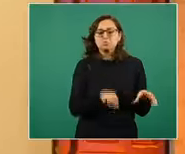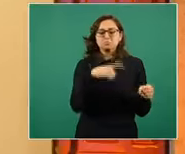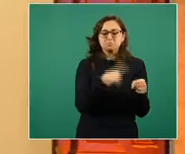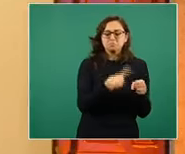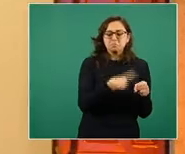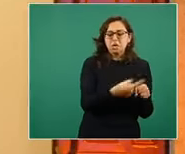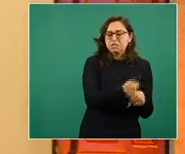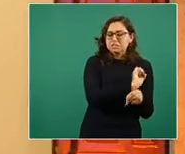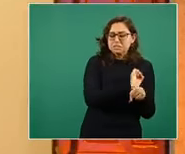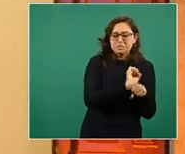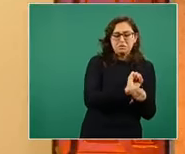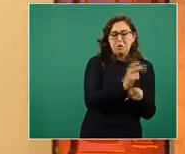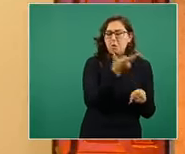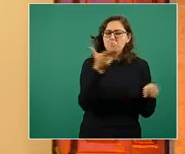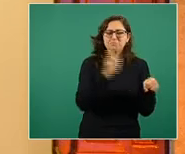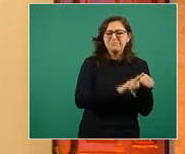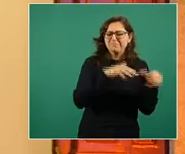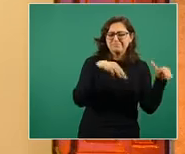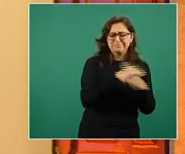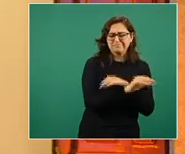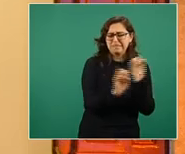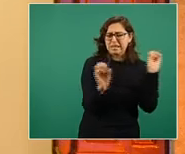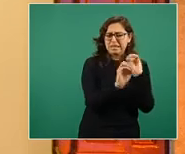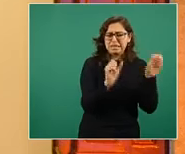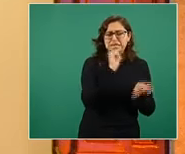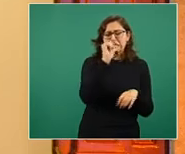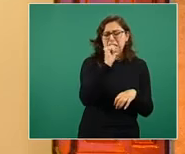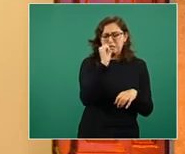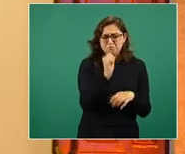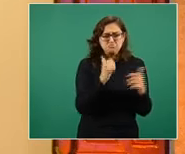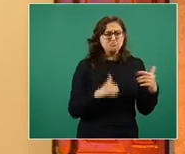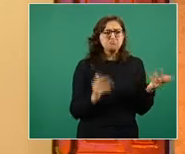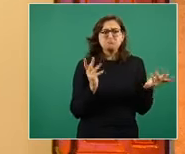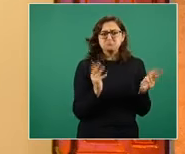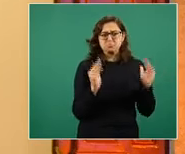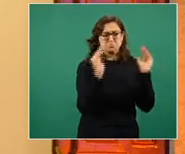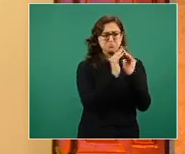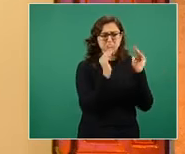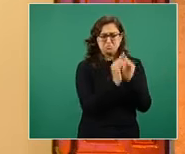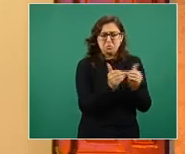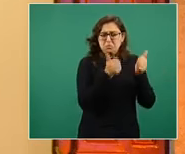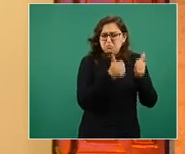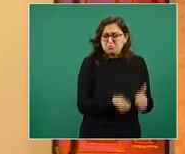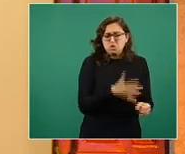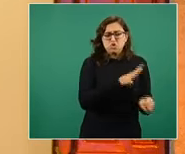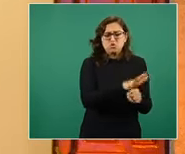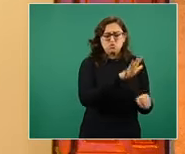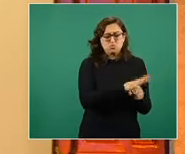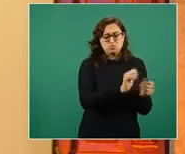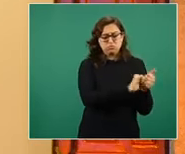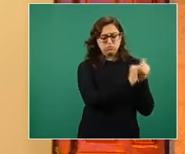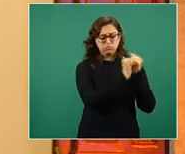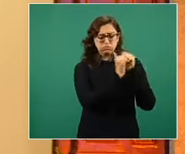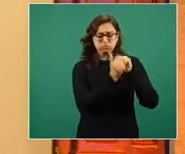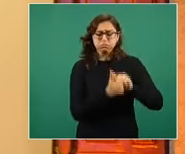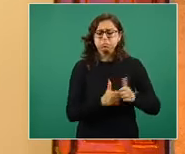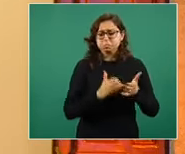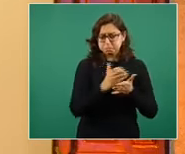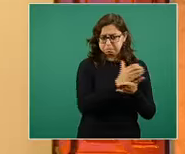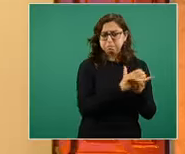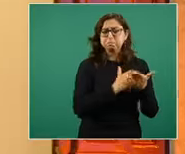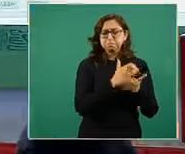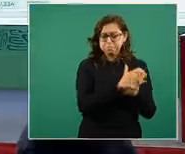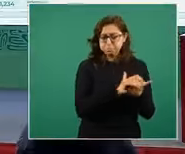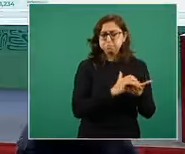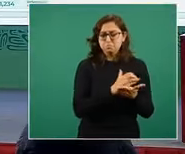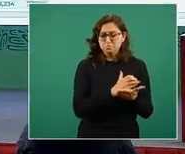siquiera hospitalización, tienen una recuperación en el domicilio y terminan controlando y curándose de